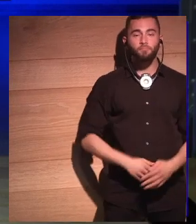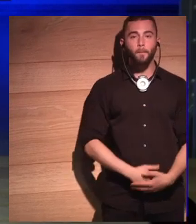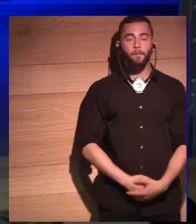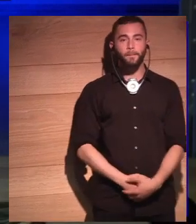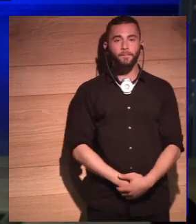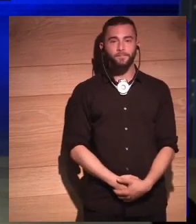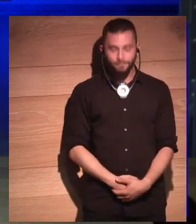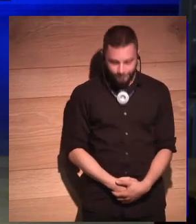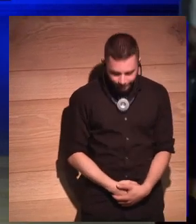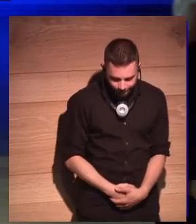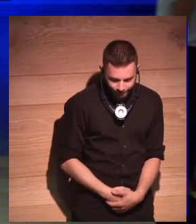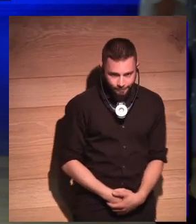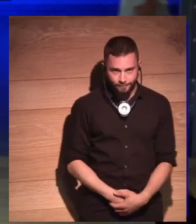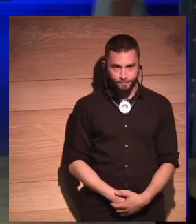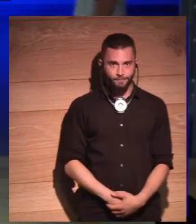Nada.